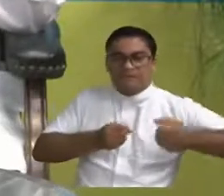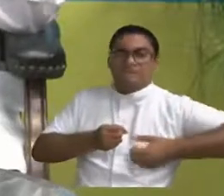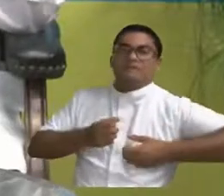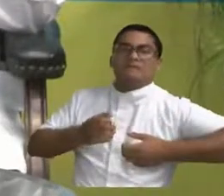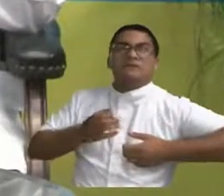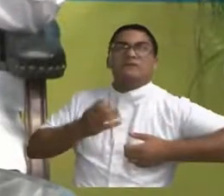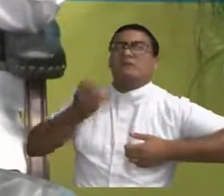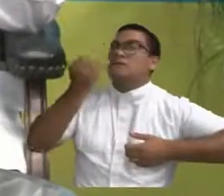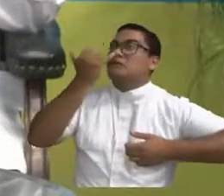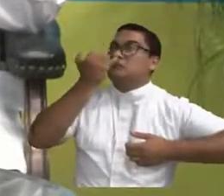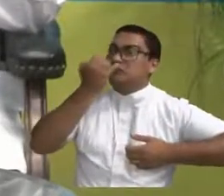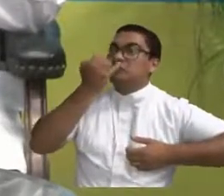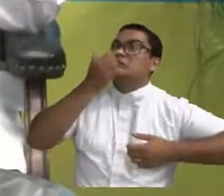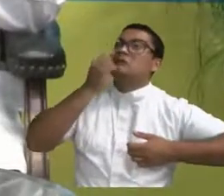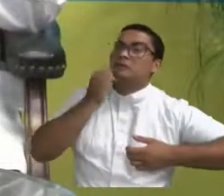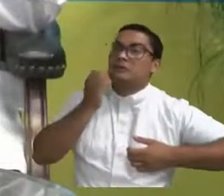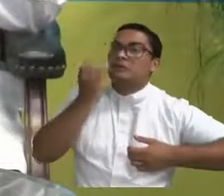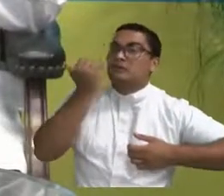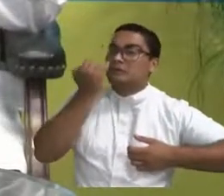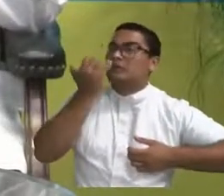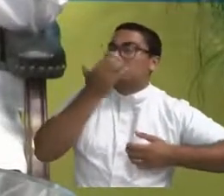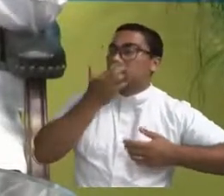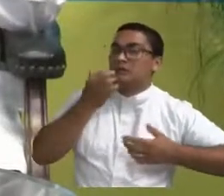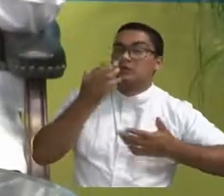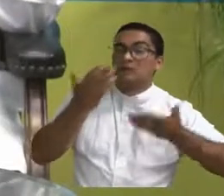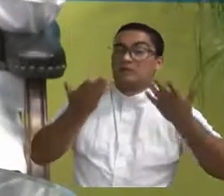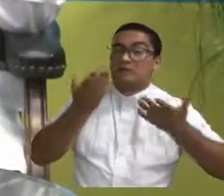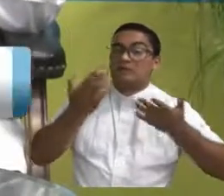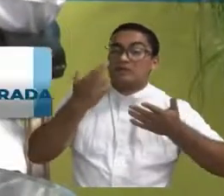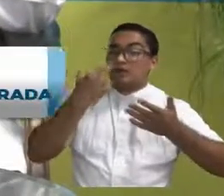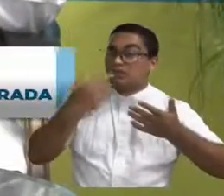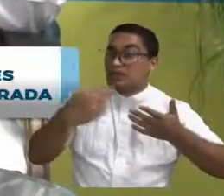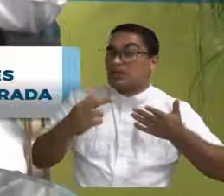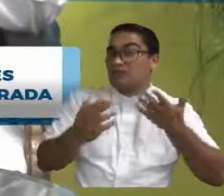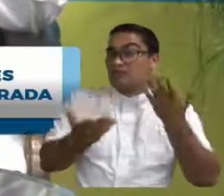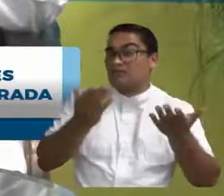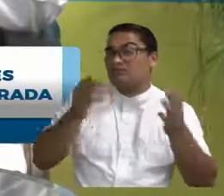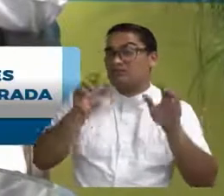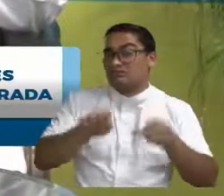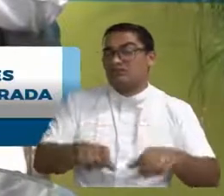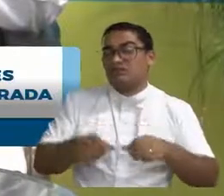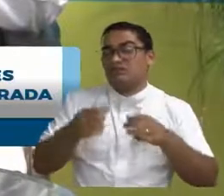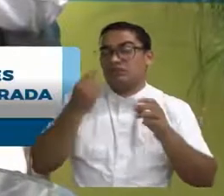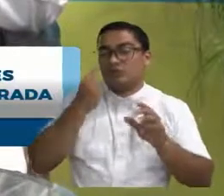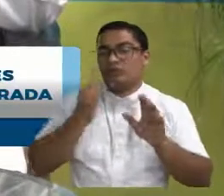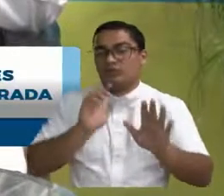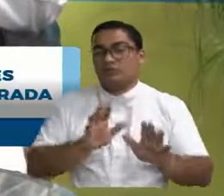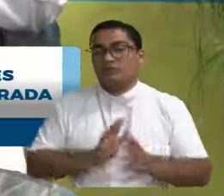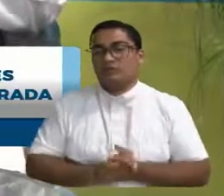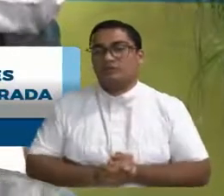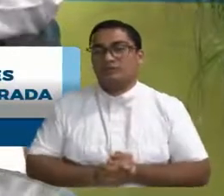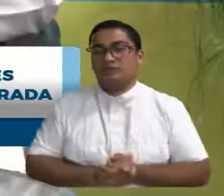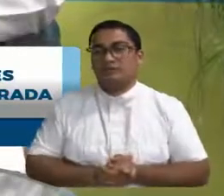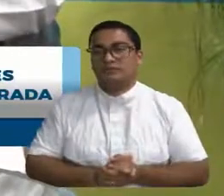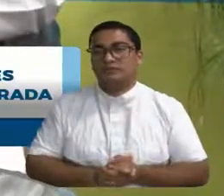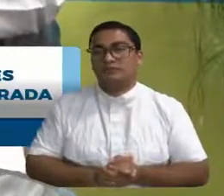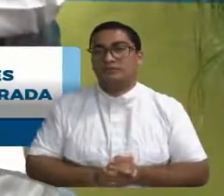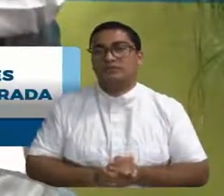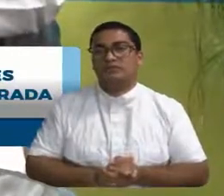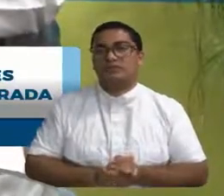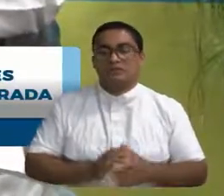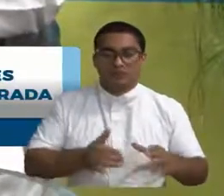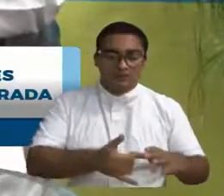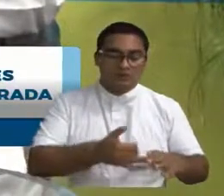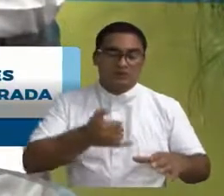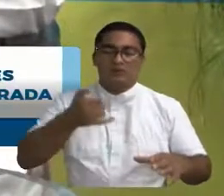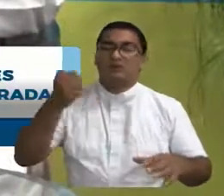porque podemos lastimar la fosa nasal con la jeringa. Y no es ese nuestro objetivo, pues claro, lastimarlo. Entonces, sacamos con la jeringa